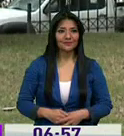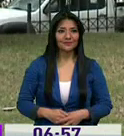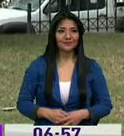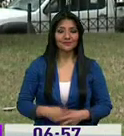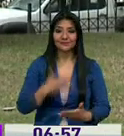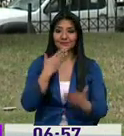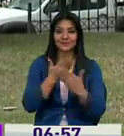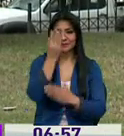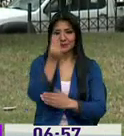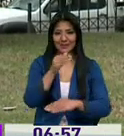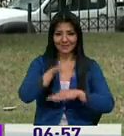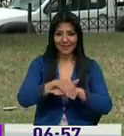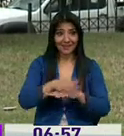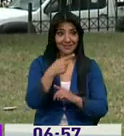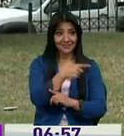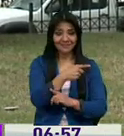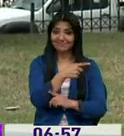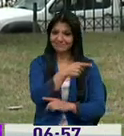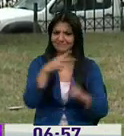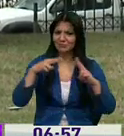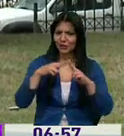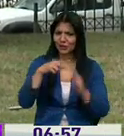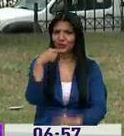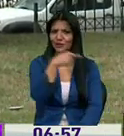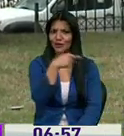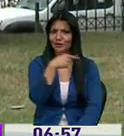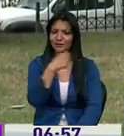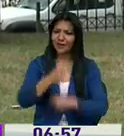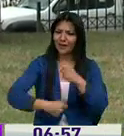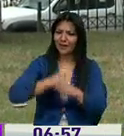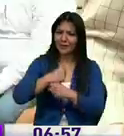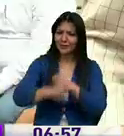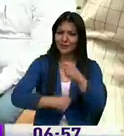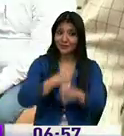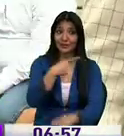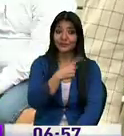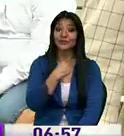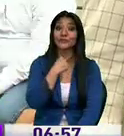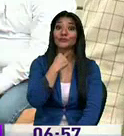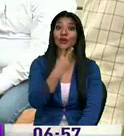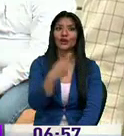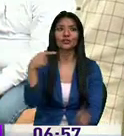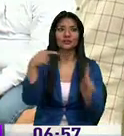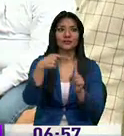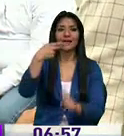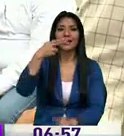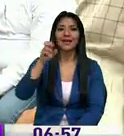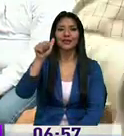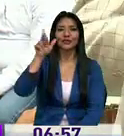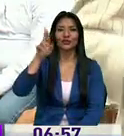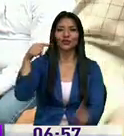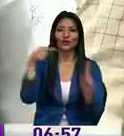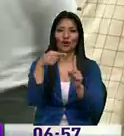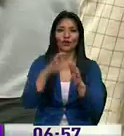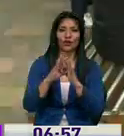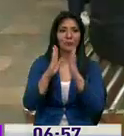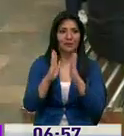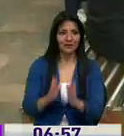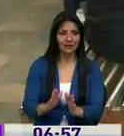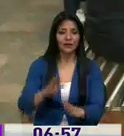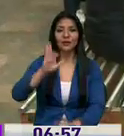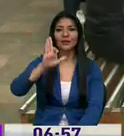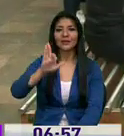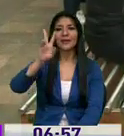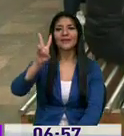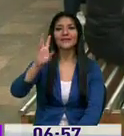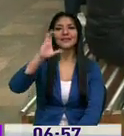efecto, el ministro. Seguramente usted ha reconocido por muchos años esta voz. Se trata de Héctor Romero, quien forma parte de nuestro